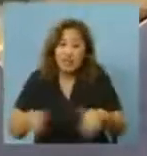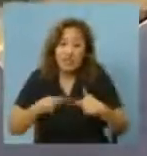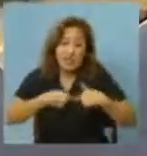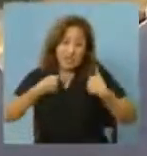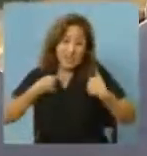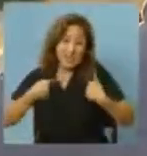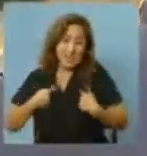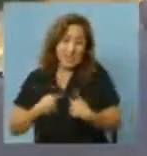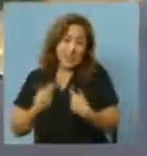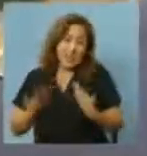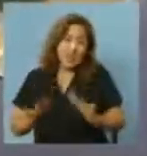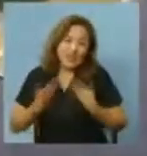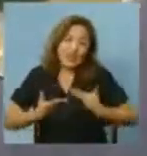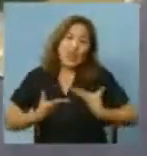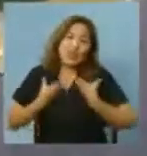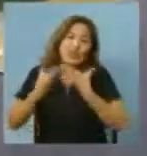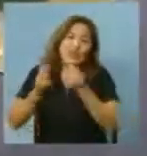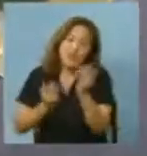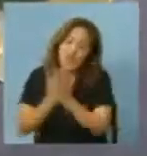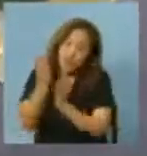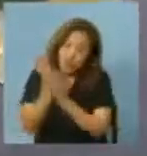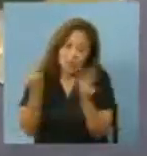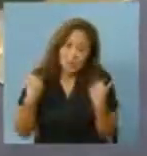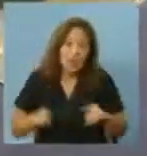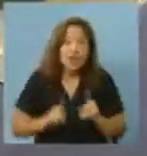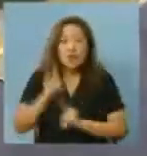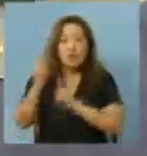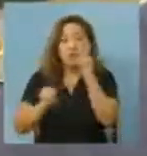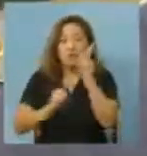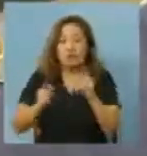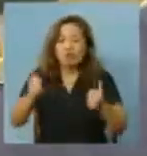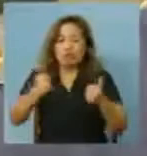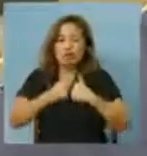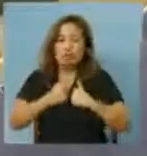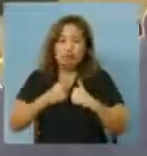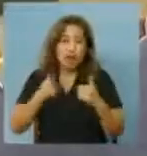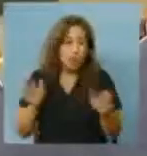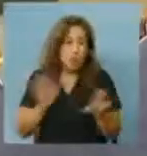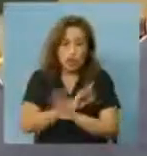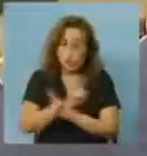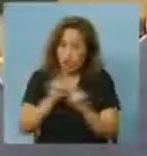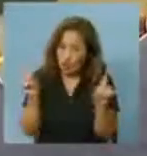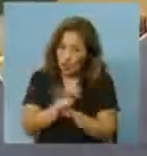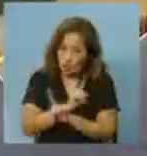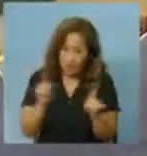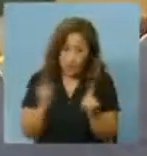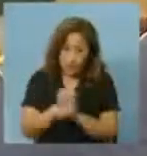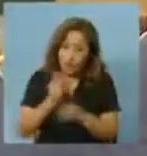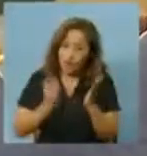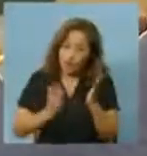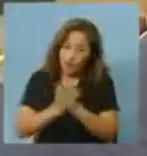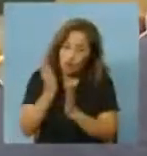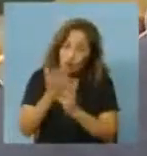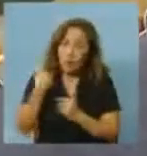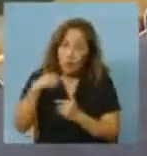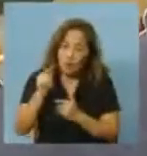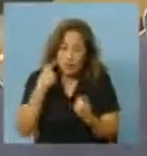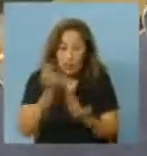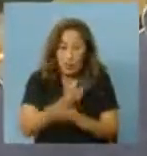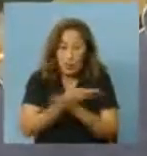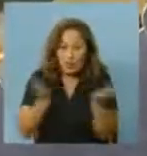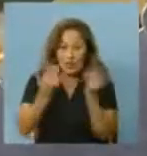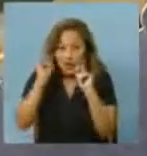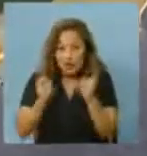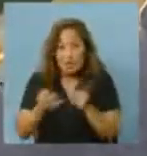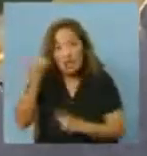corazón de ser servicial siga funcionando, ¿no? Que a veces decimos que nos endurecemos con todo este tiempo de la dureza que nos pasa, pero creo que esto muestra que también